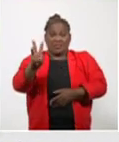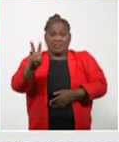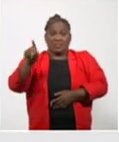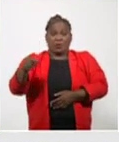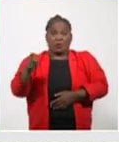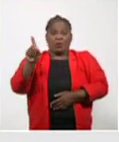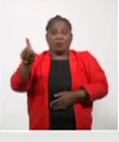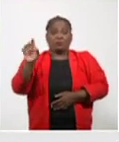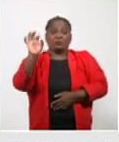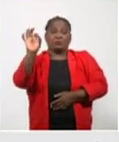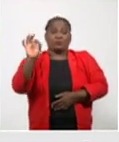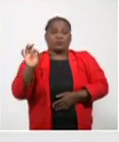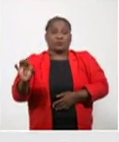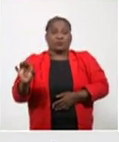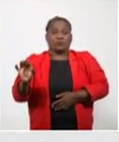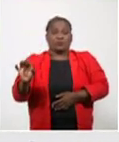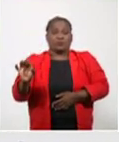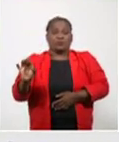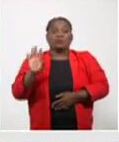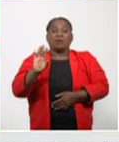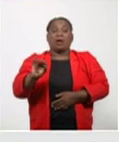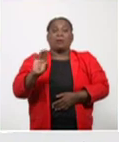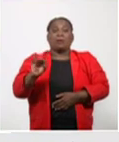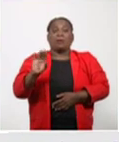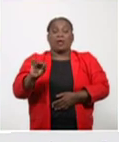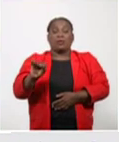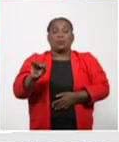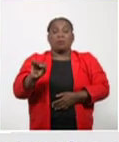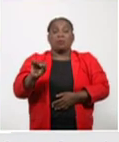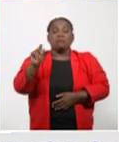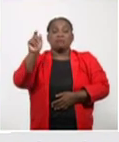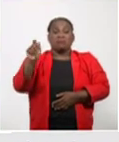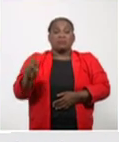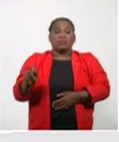13,1%. Estamos hablando de los casos importados.